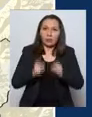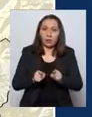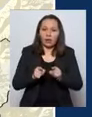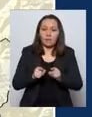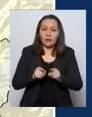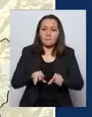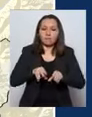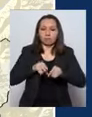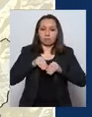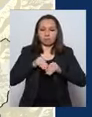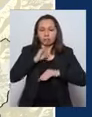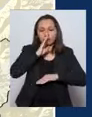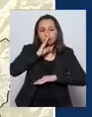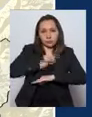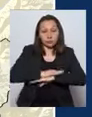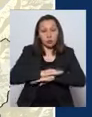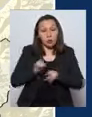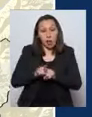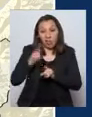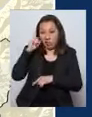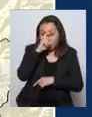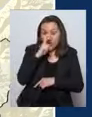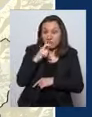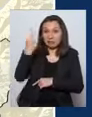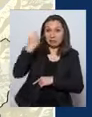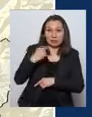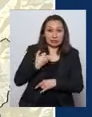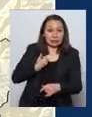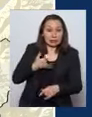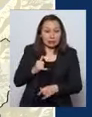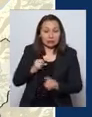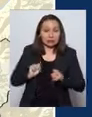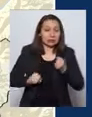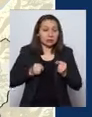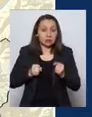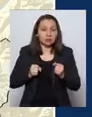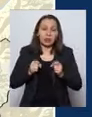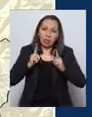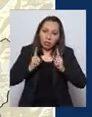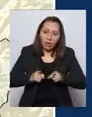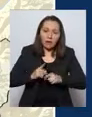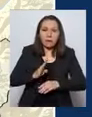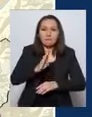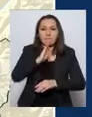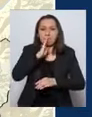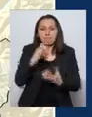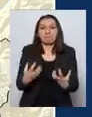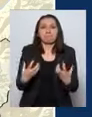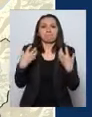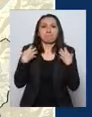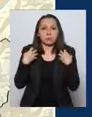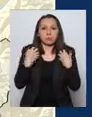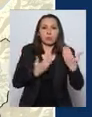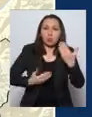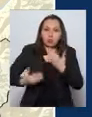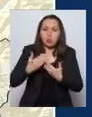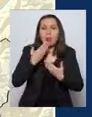tomadas por duras que sean por los efectos adversos que produzcan deben ser tomadas para